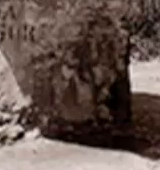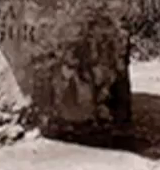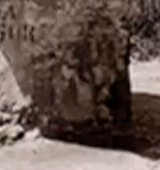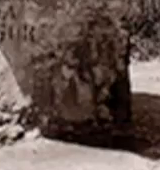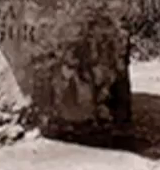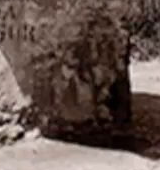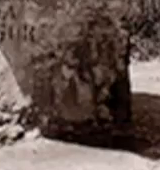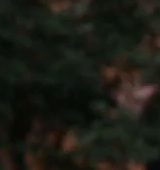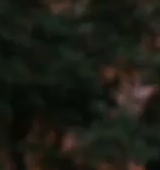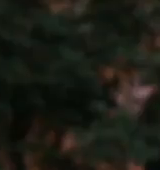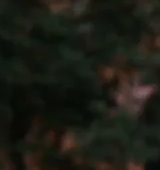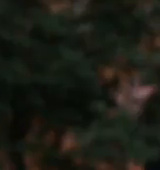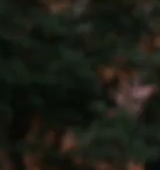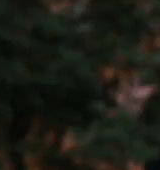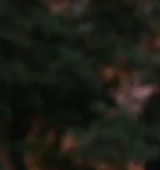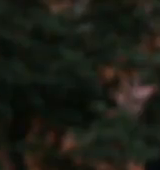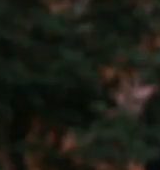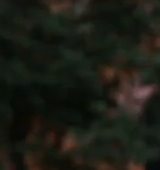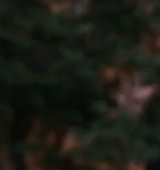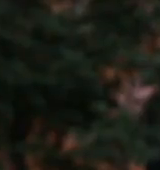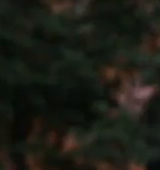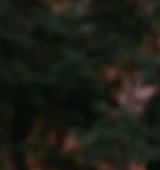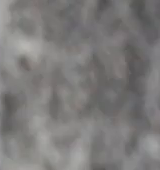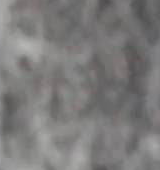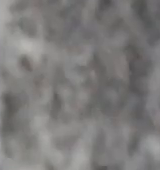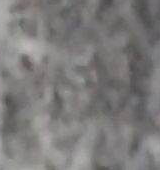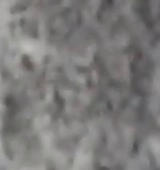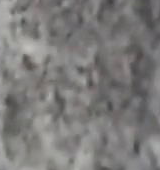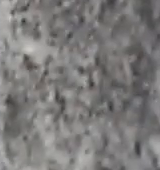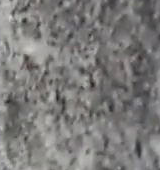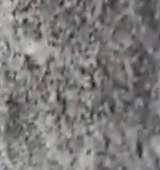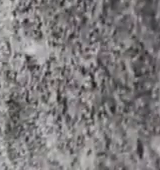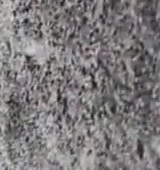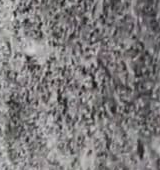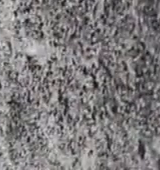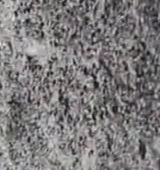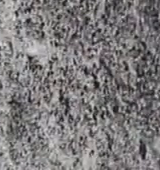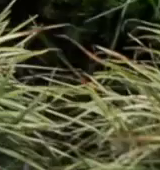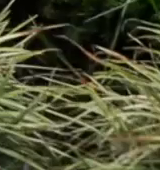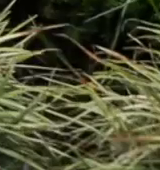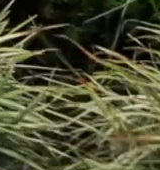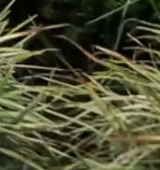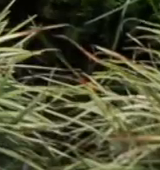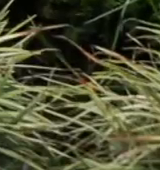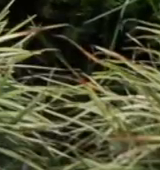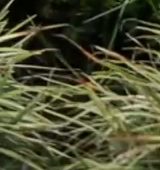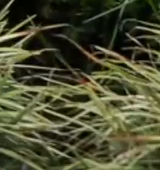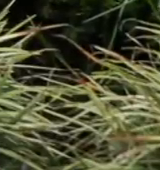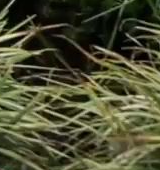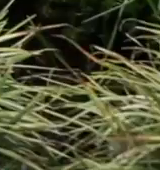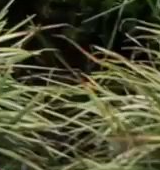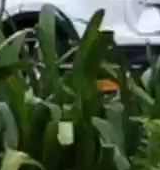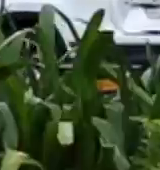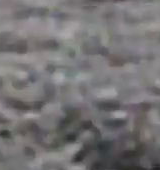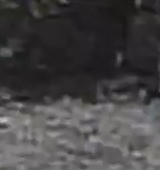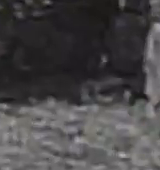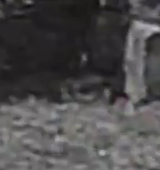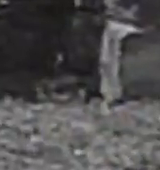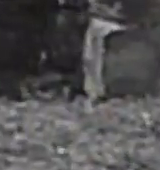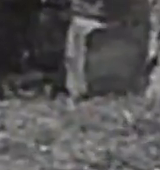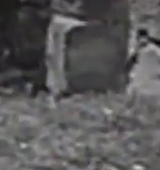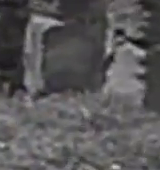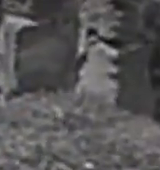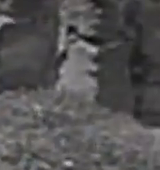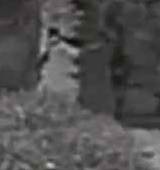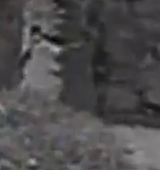arcos. Lo que observamos hoy son las ruinas de la primera gran obra hidráulica social que existió en el territorio de la Nueva España. Su